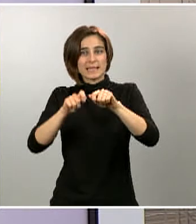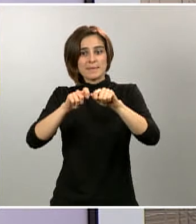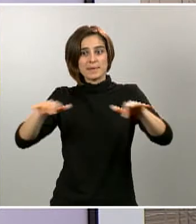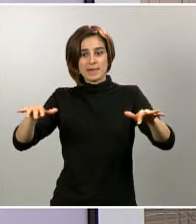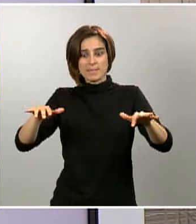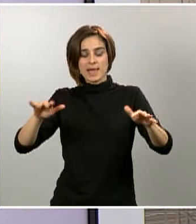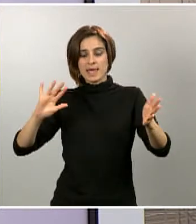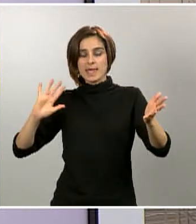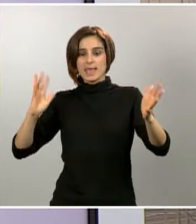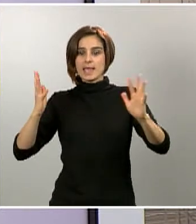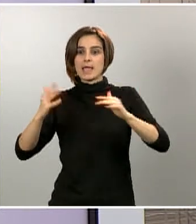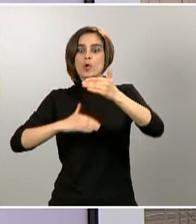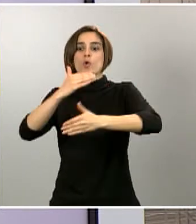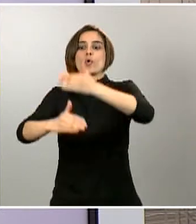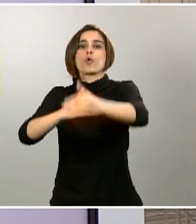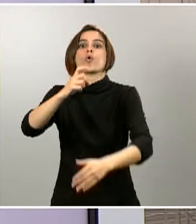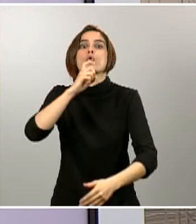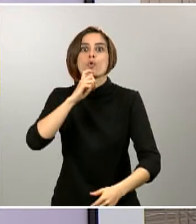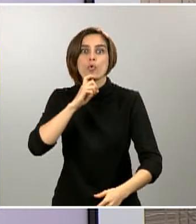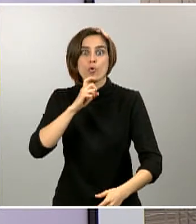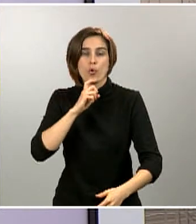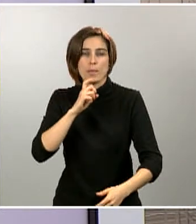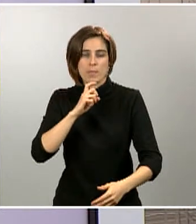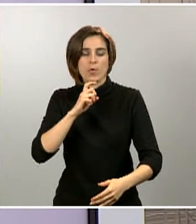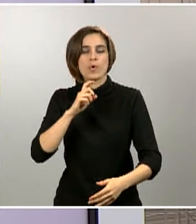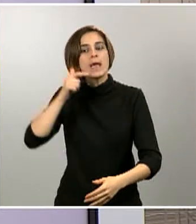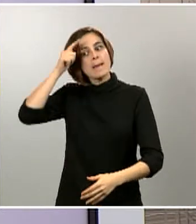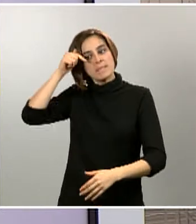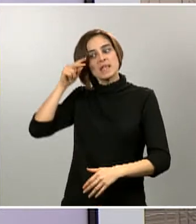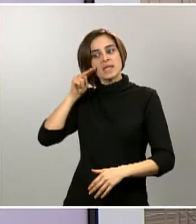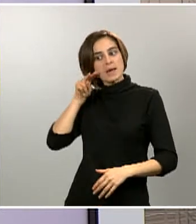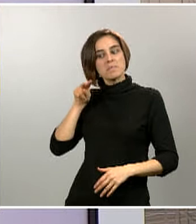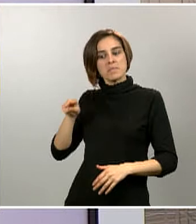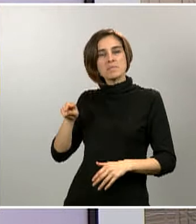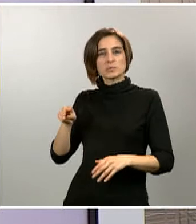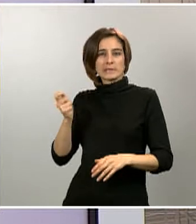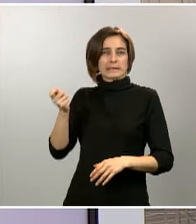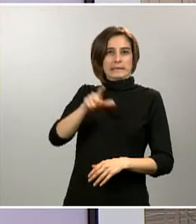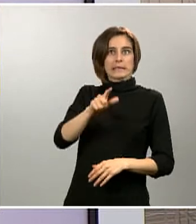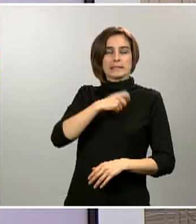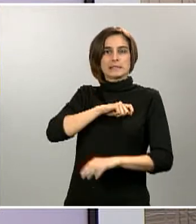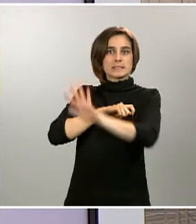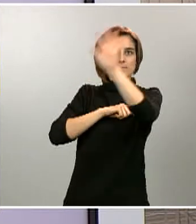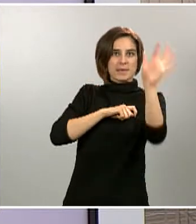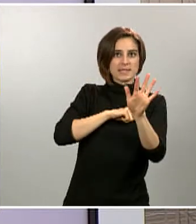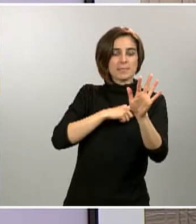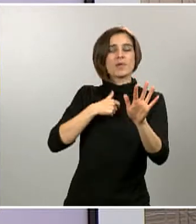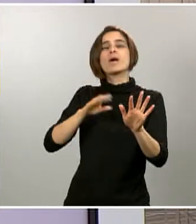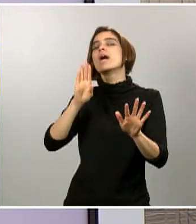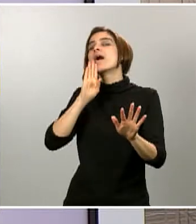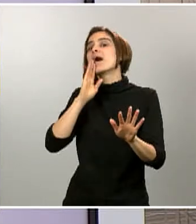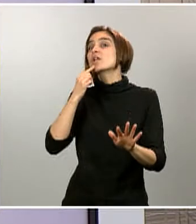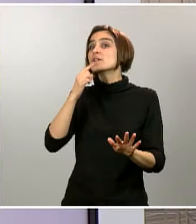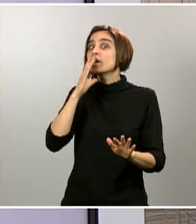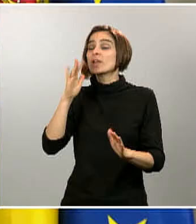todo el territorio español y, como lo he indicado antes, no estamos en fase de desescalamiento. Estamos en fase